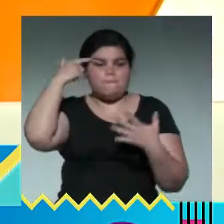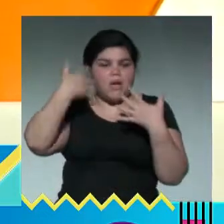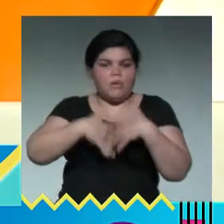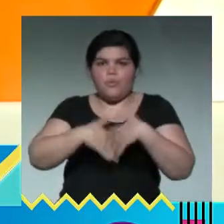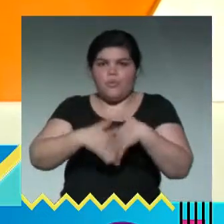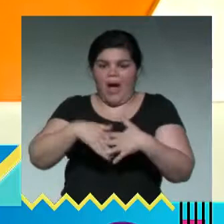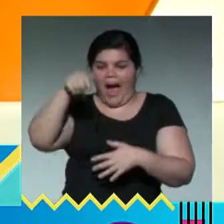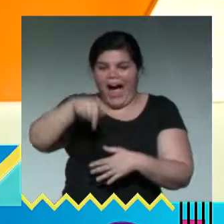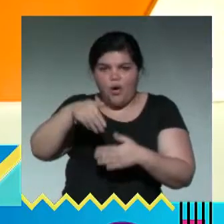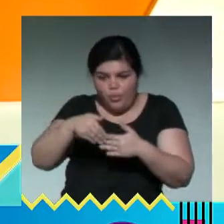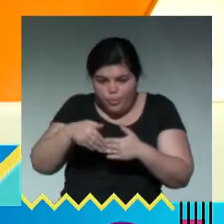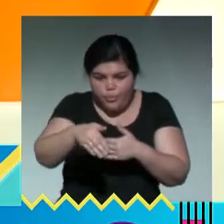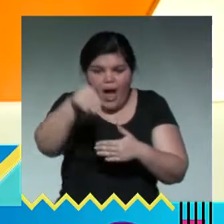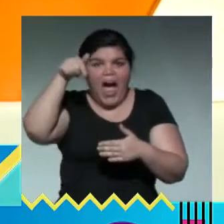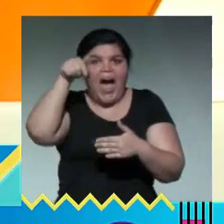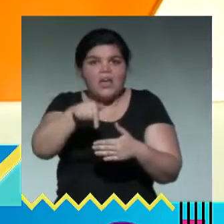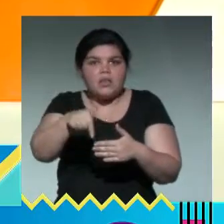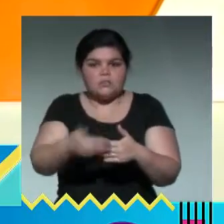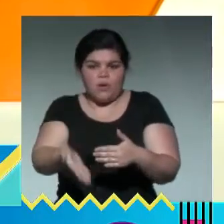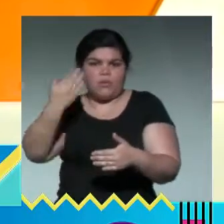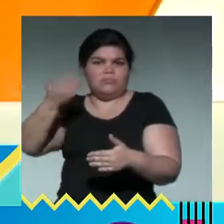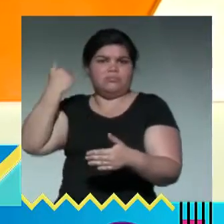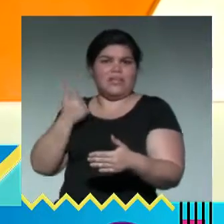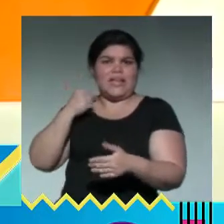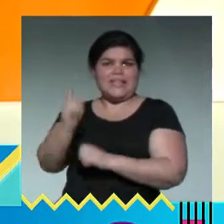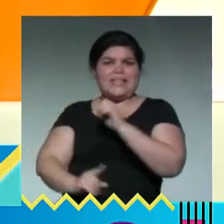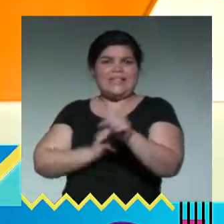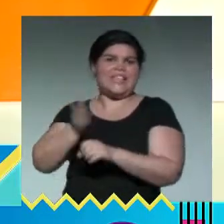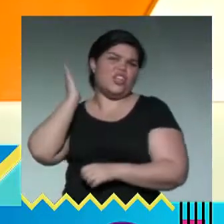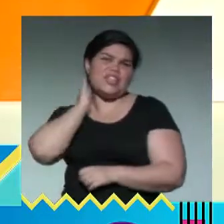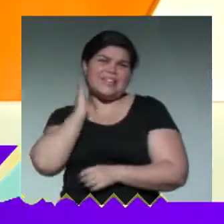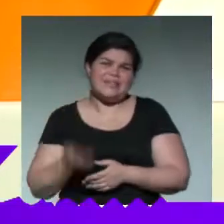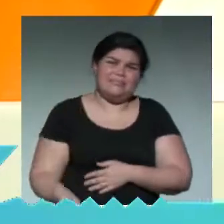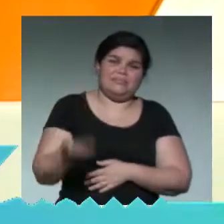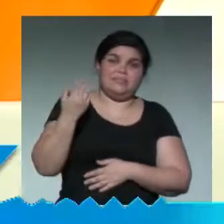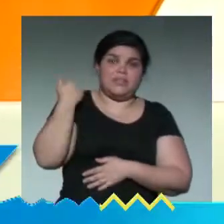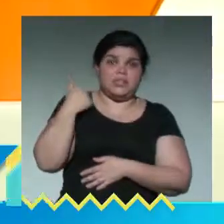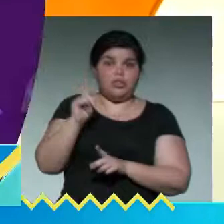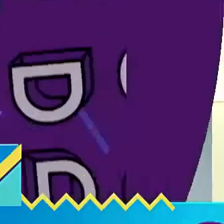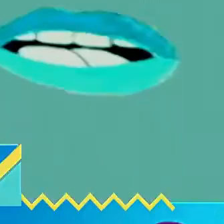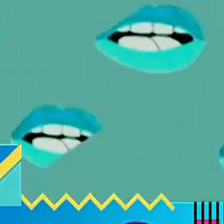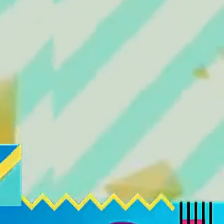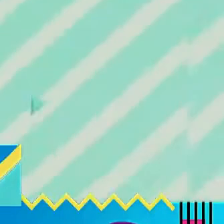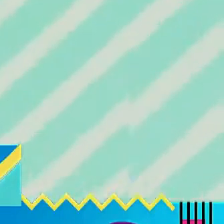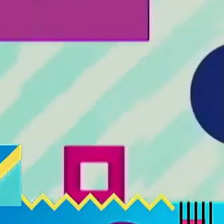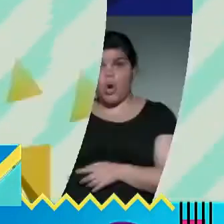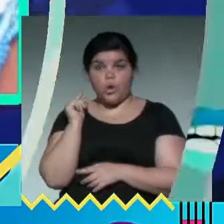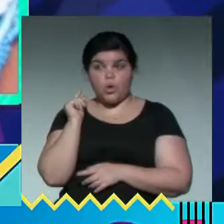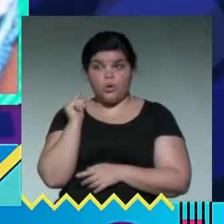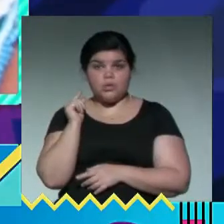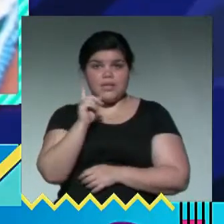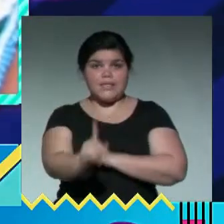Si nosotros nos ubicamos en ese siglo XVI y no tan atrás, hasta el siglo XX,